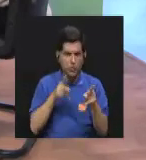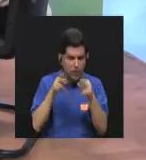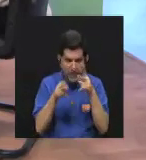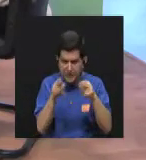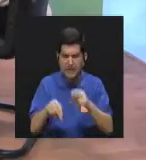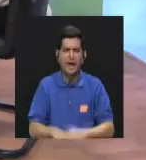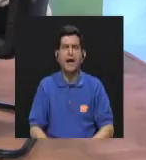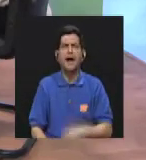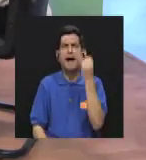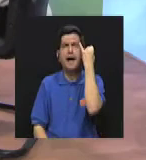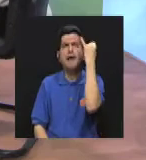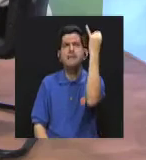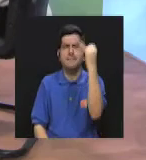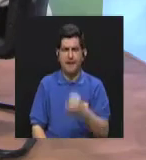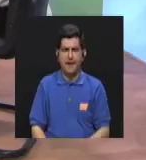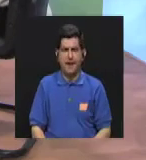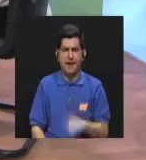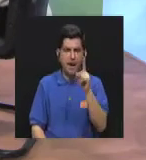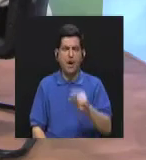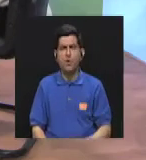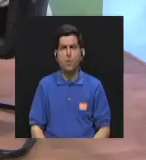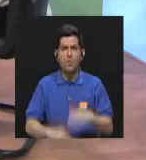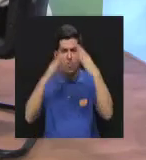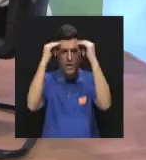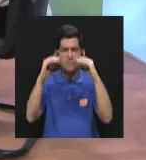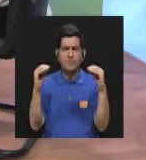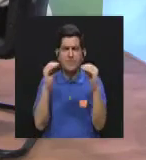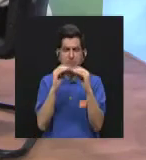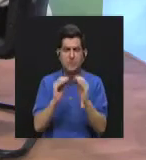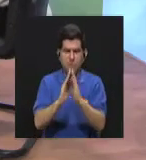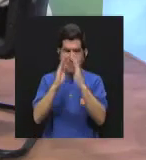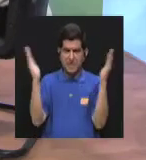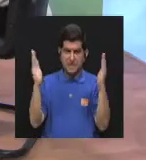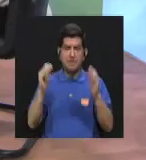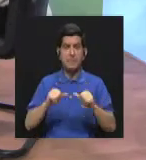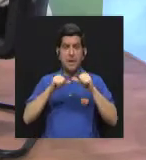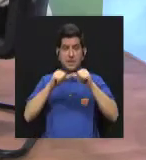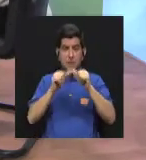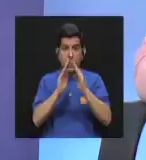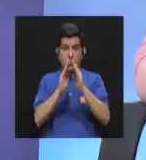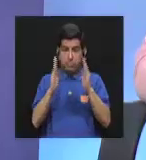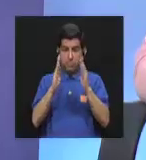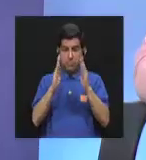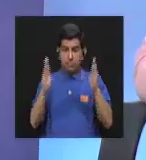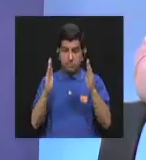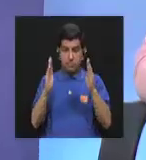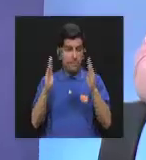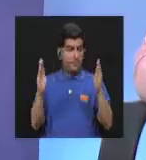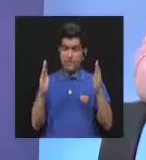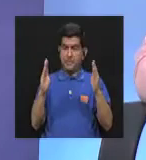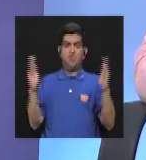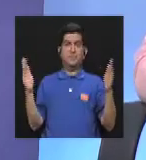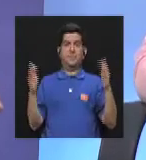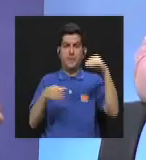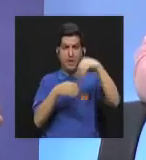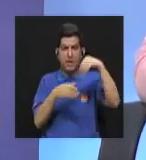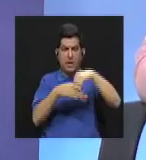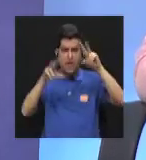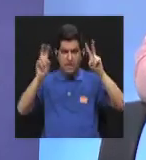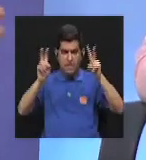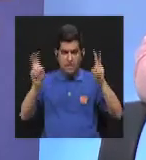nacer la opción de hacer un reportaje más amplio, y eso se fue convirtiendo en una cosa más amplia y introduciendo más